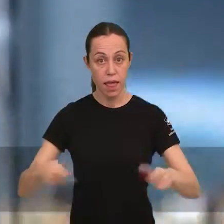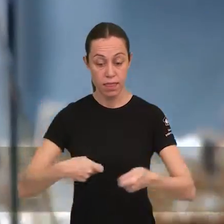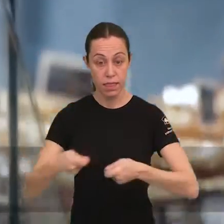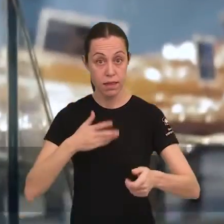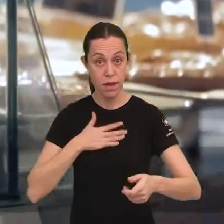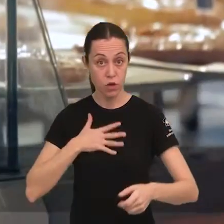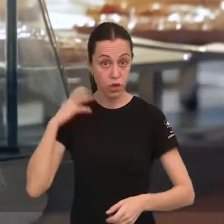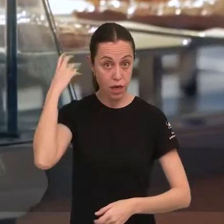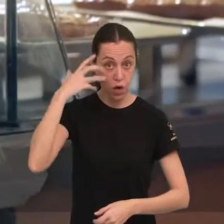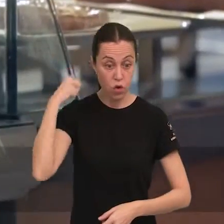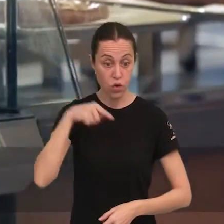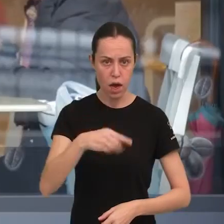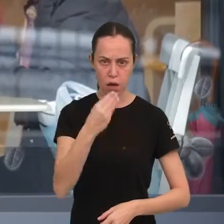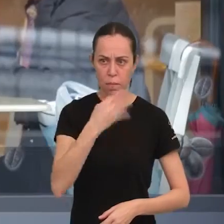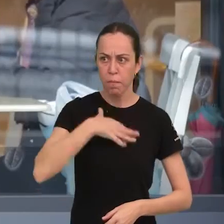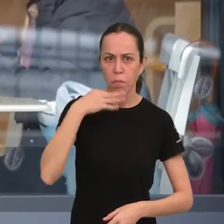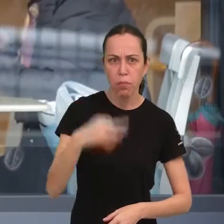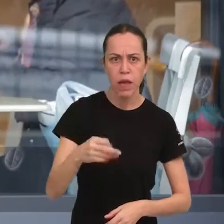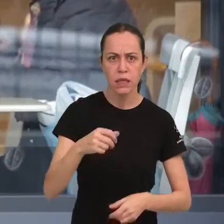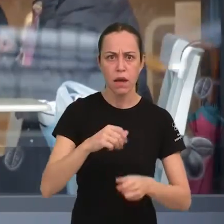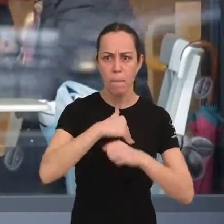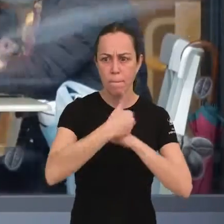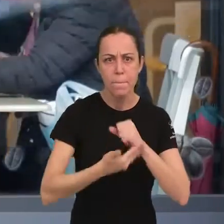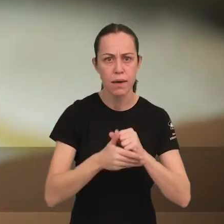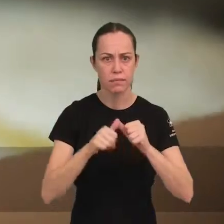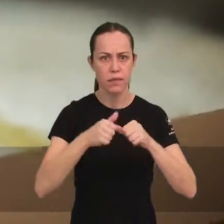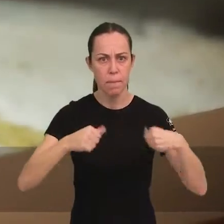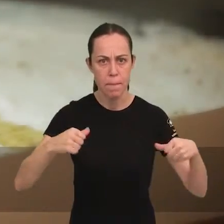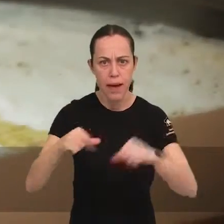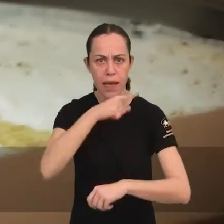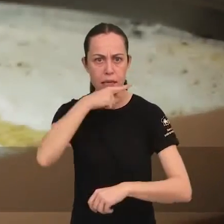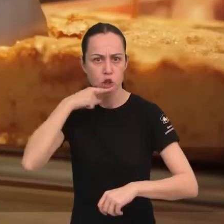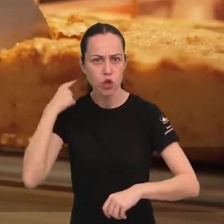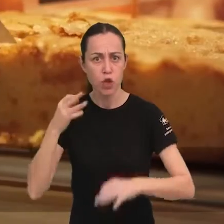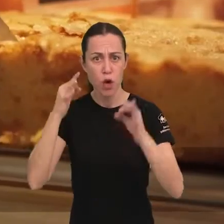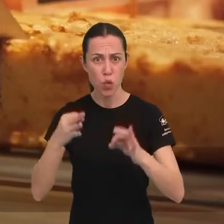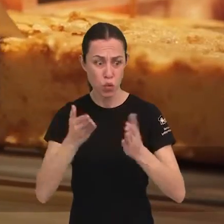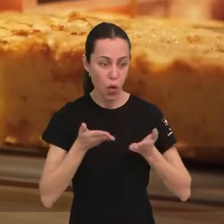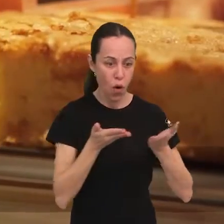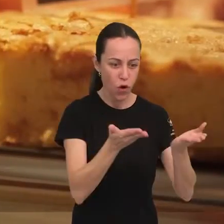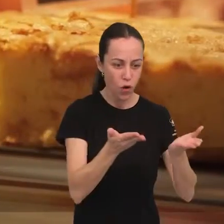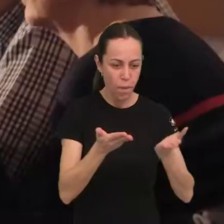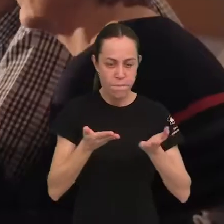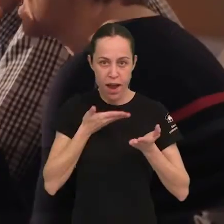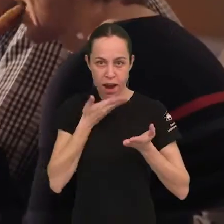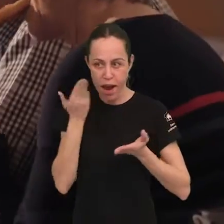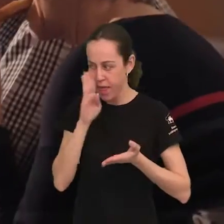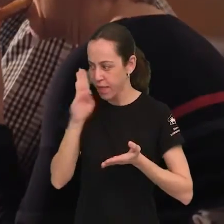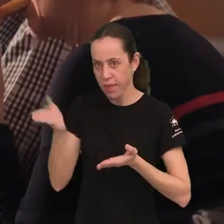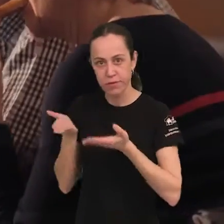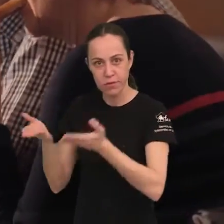En nuestra tienda de A Coruña se pueden degustar todos nuestros productos de panadería y repostería, recién horneados y en un